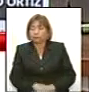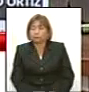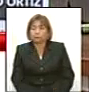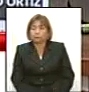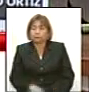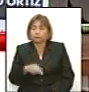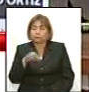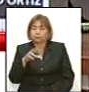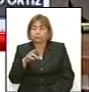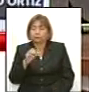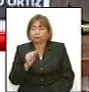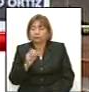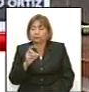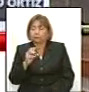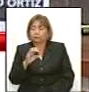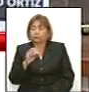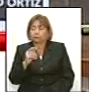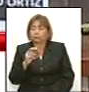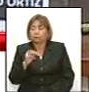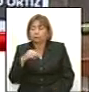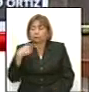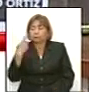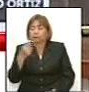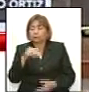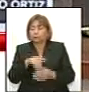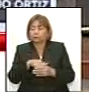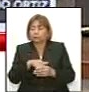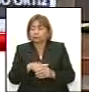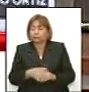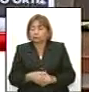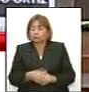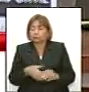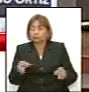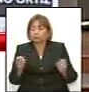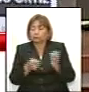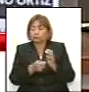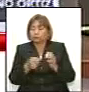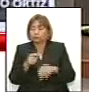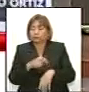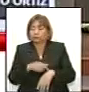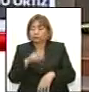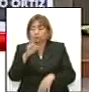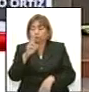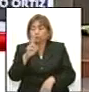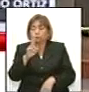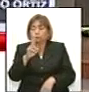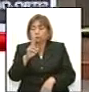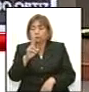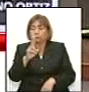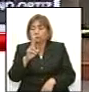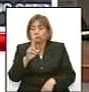predictamen se votará en la siguiente sesión. Se levanta la sesión siendo las